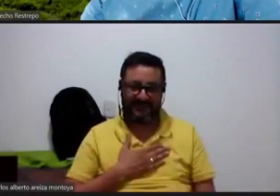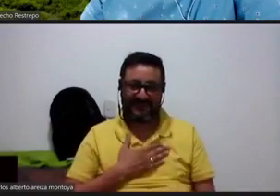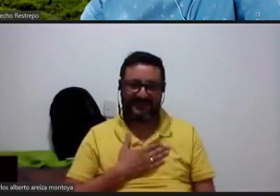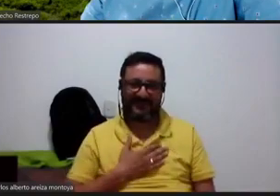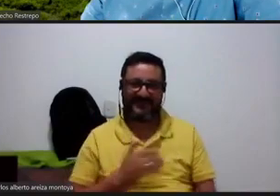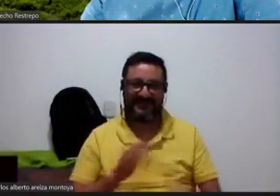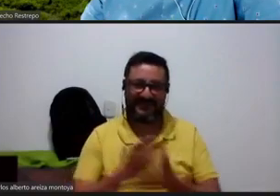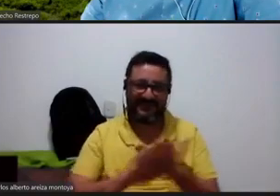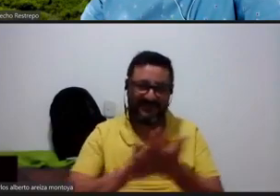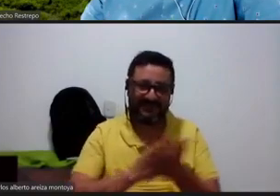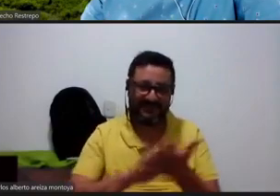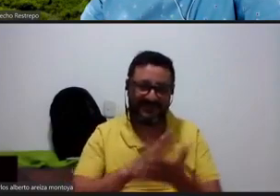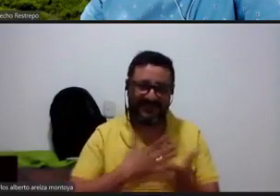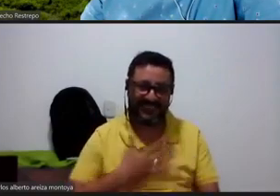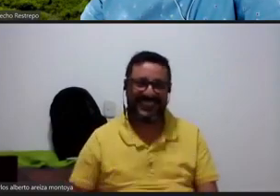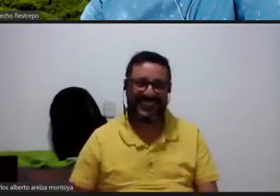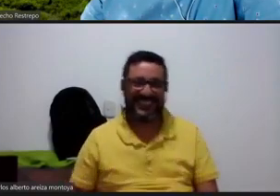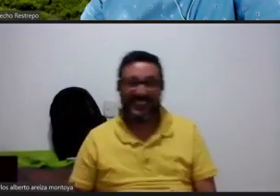señas. Bacano.